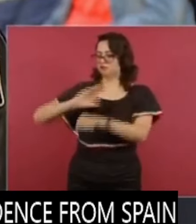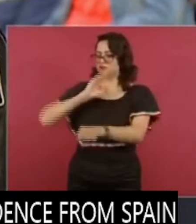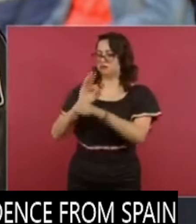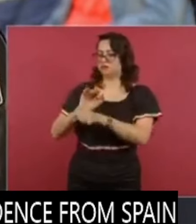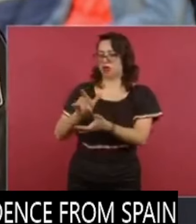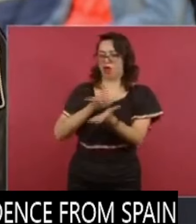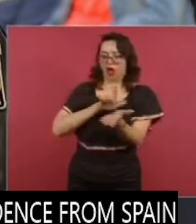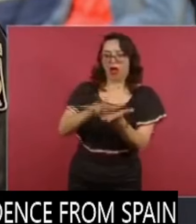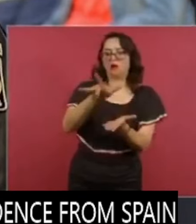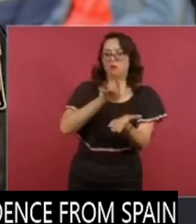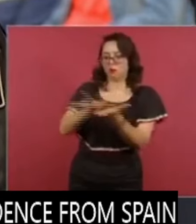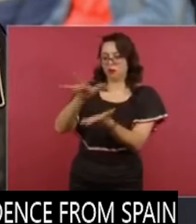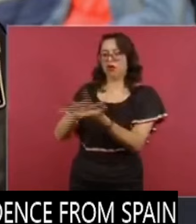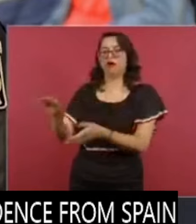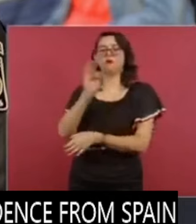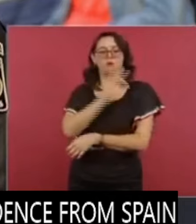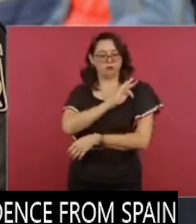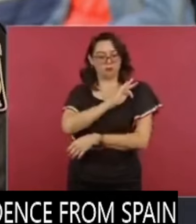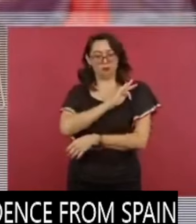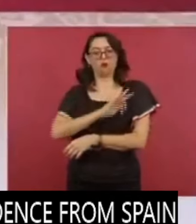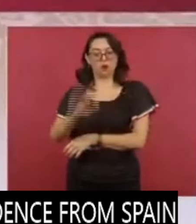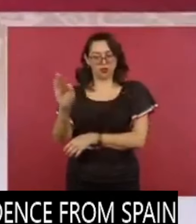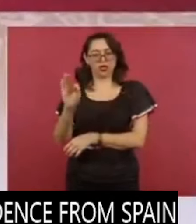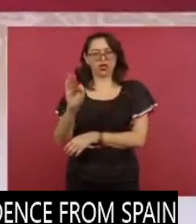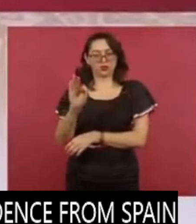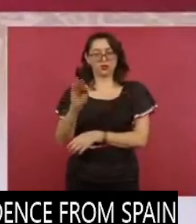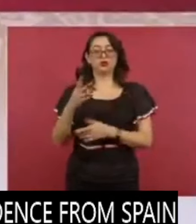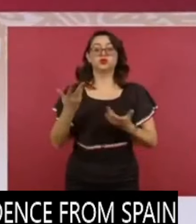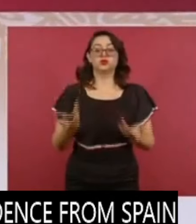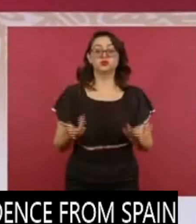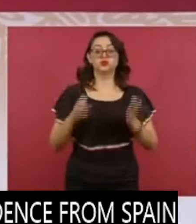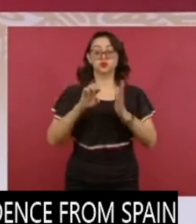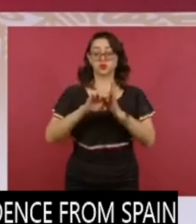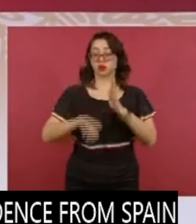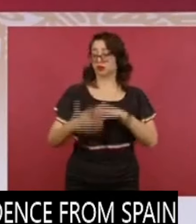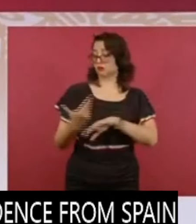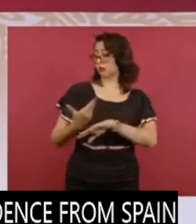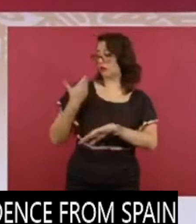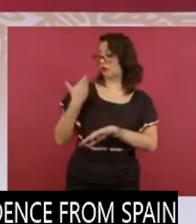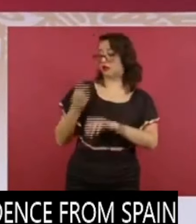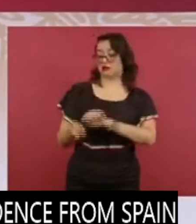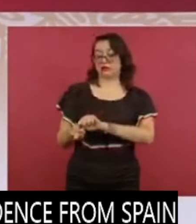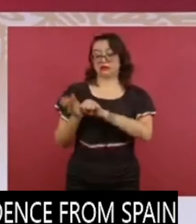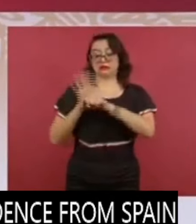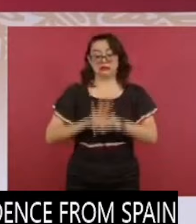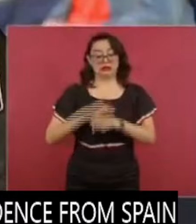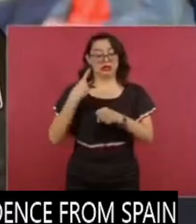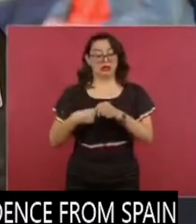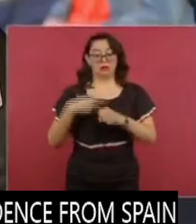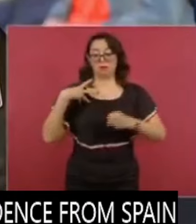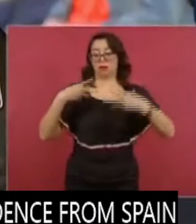mexicanos, como fue el caso de los adversos que vivimos durante la pandemia provocada por el